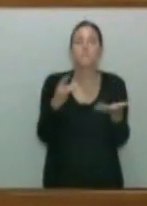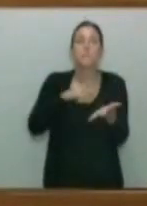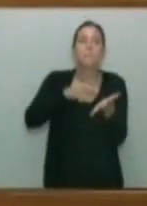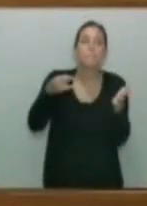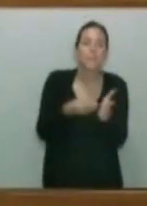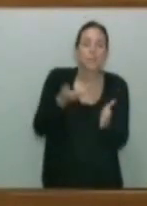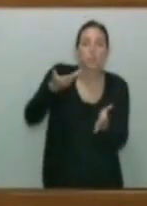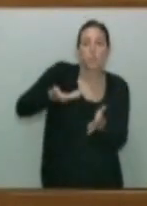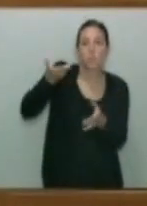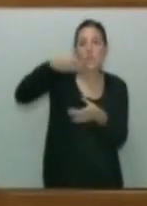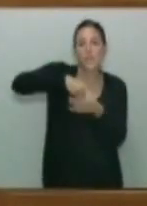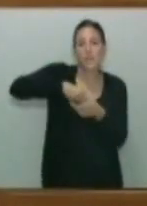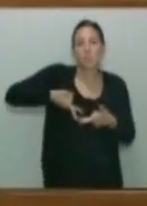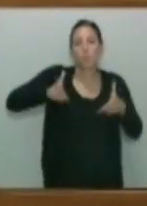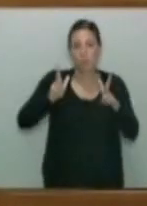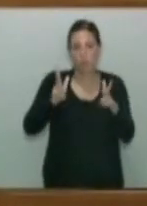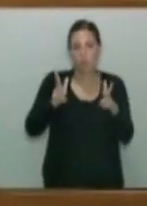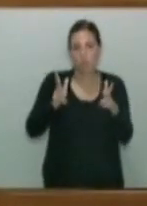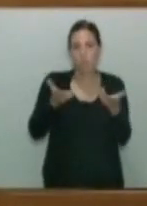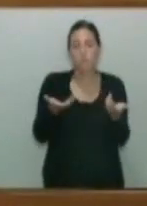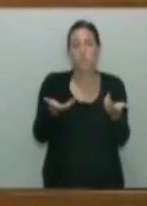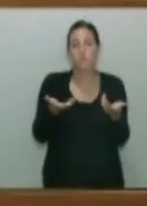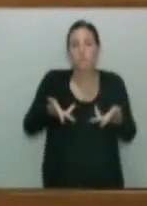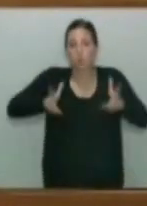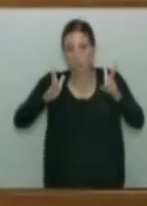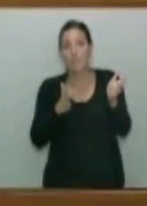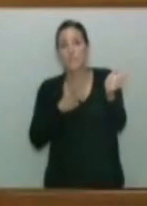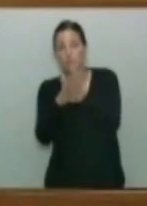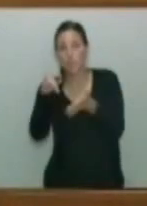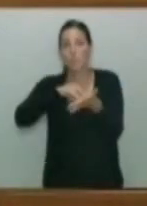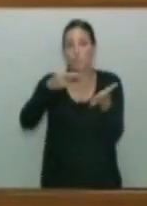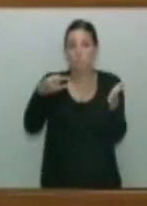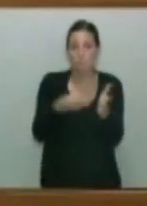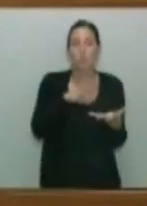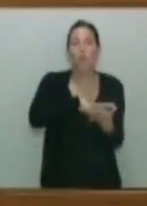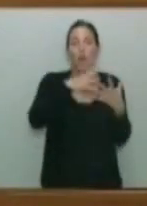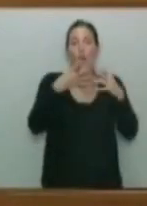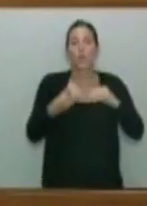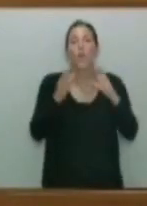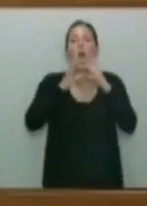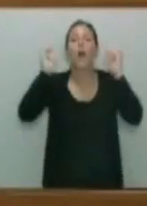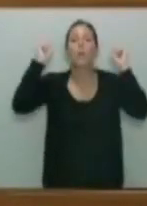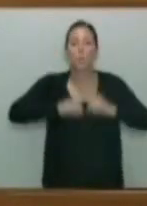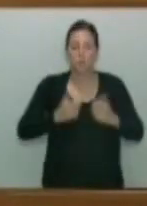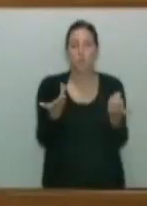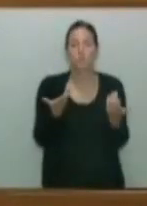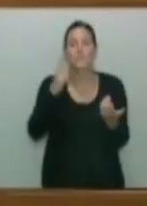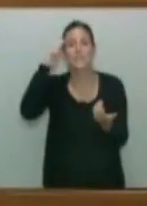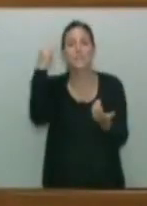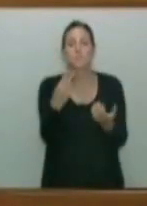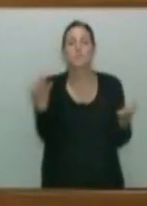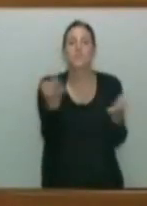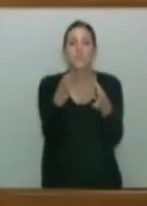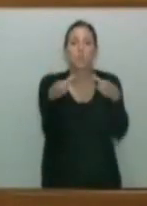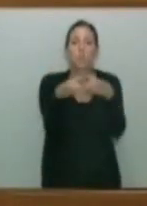democracia. La democracia es un método. La democracia es un método de adopción de acuerdos, un método que respeta a las minorías,